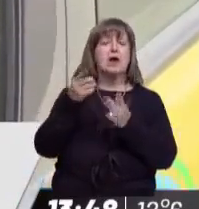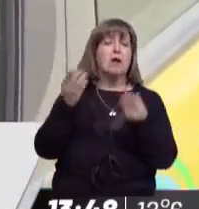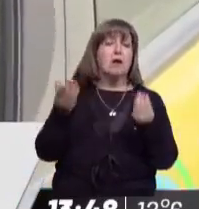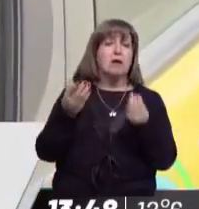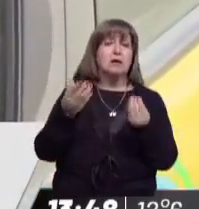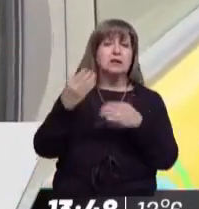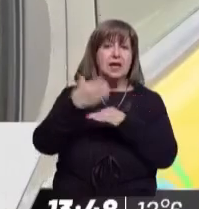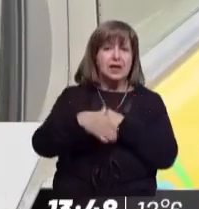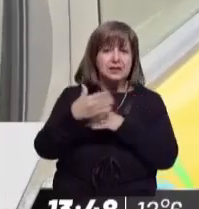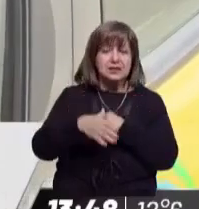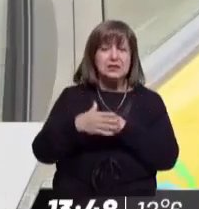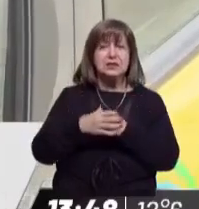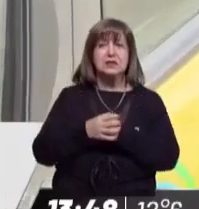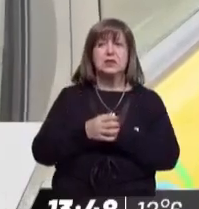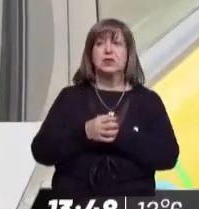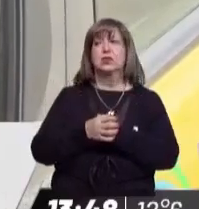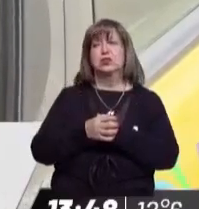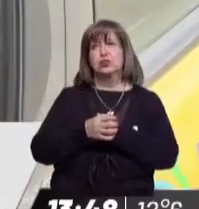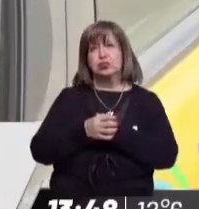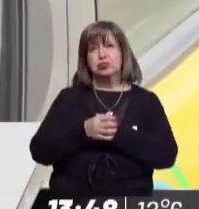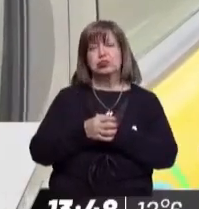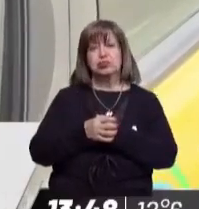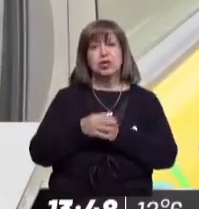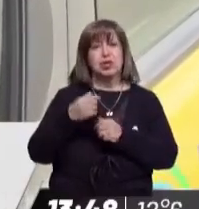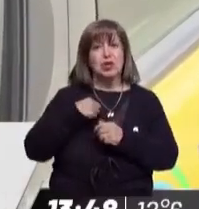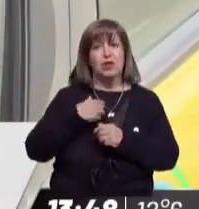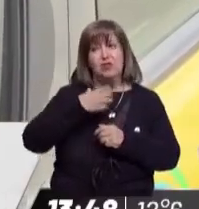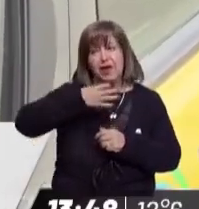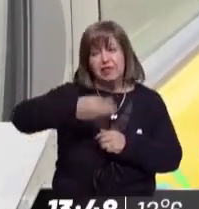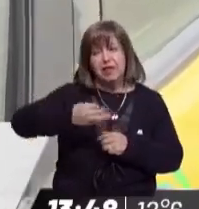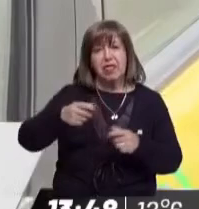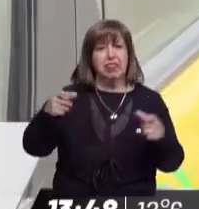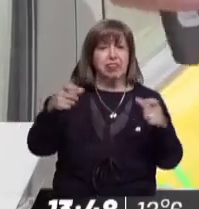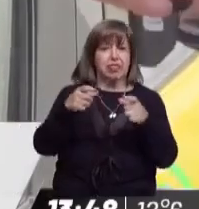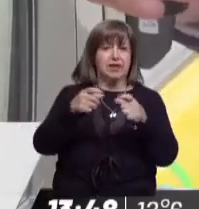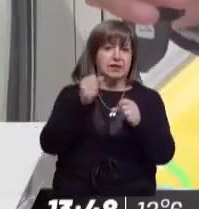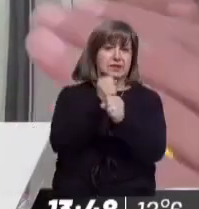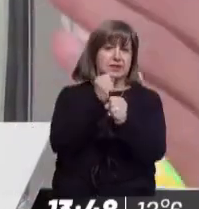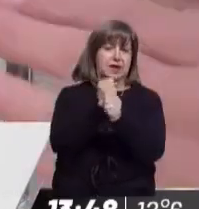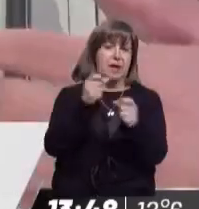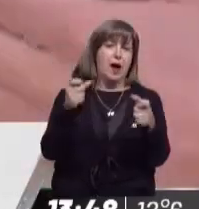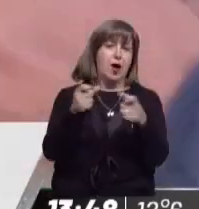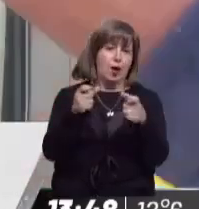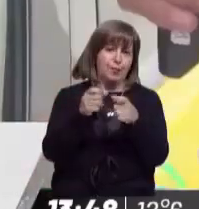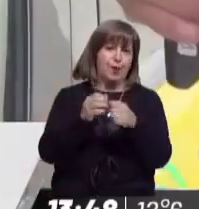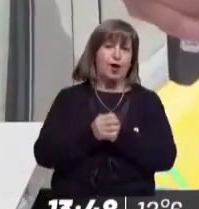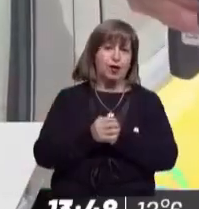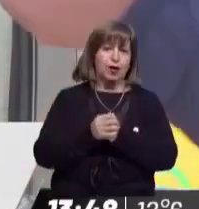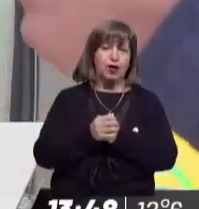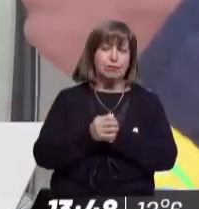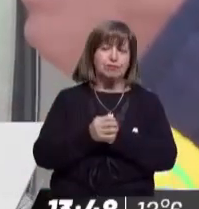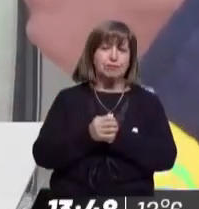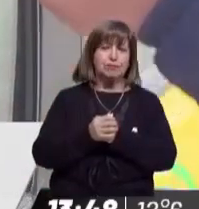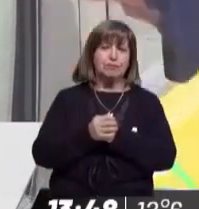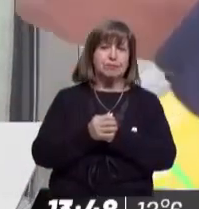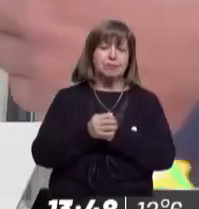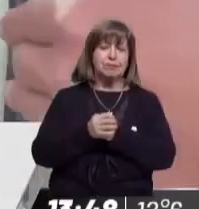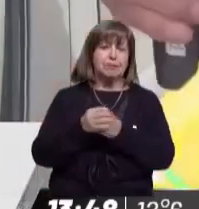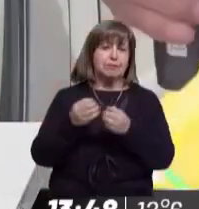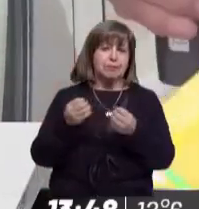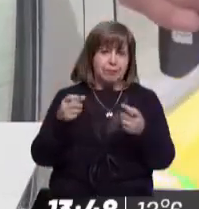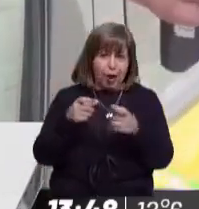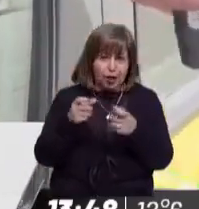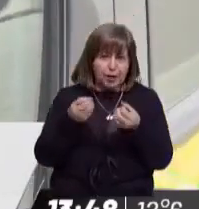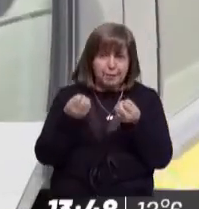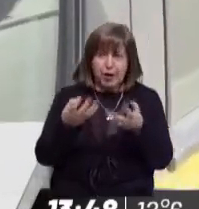bastante bajo el trabajo ahora. Bastante bajo, ha disminuido bastante. ¿Esto puntualmente se da previo al receso invernal o también en